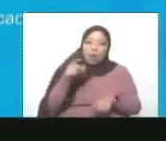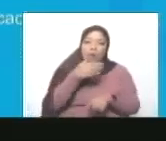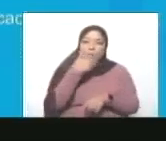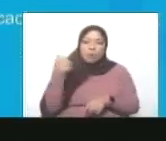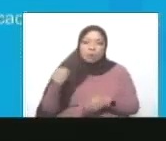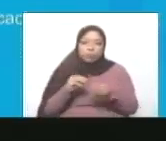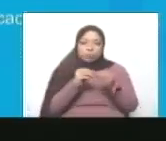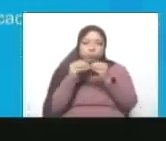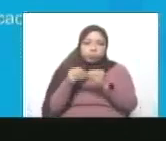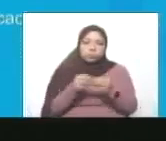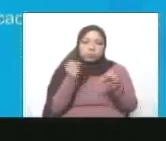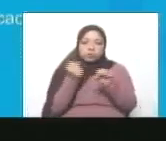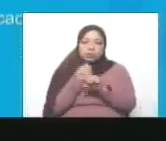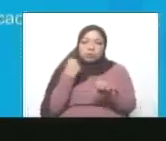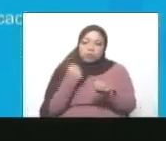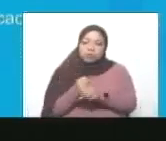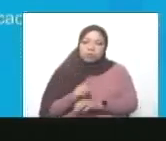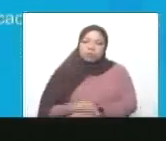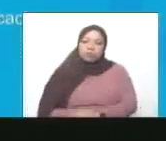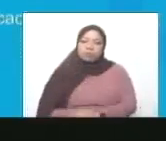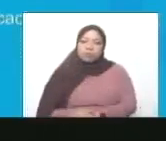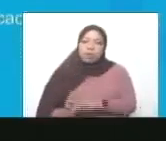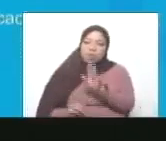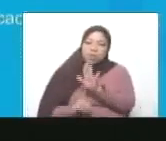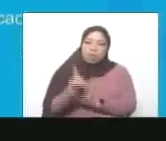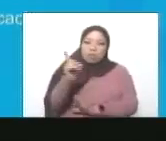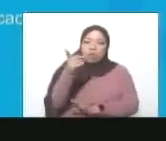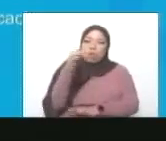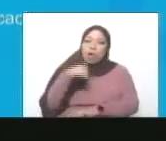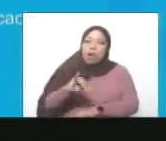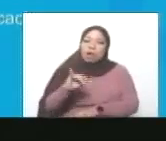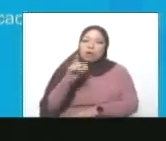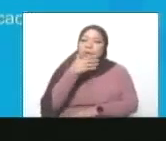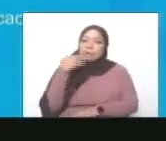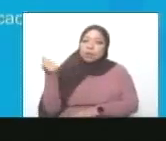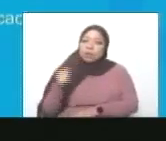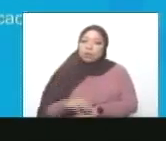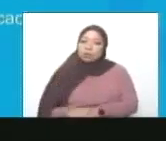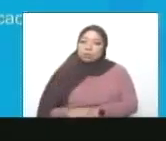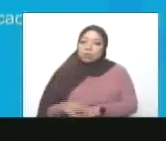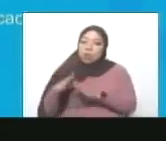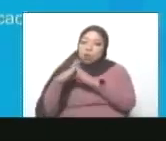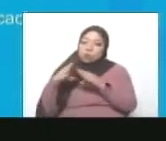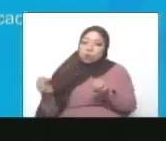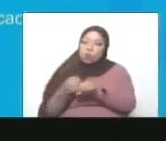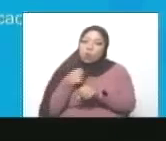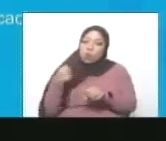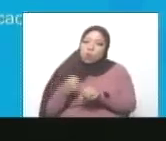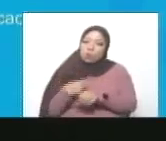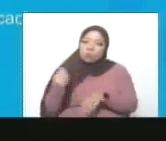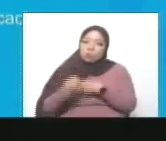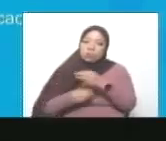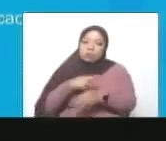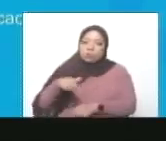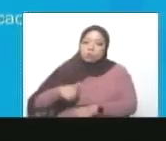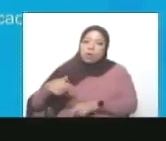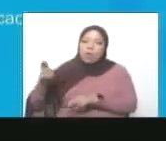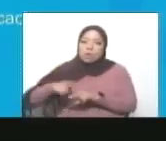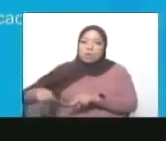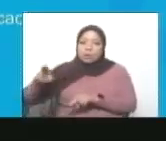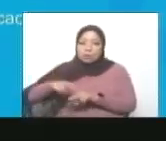mejores para que puedan desarrollarse y tener todo lo que nuestros niños se